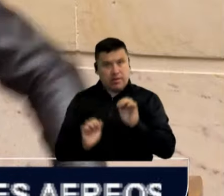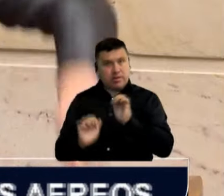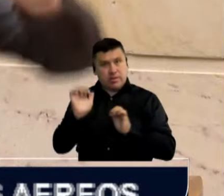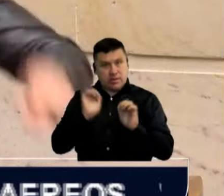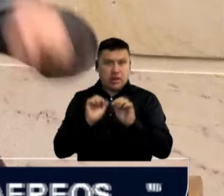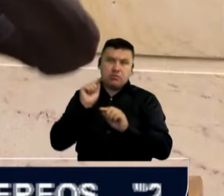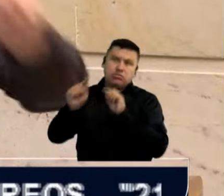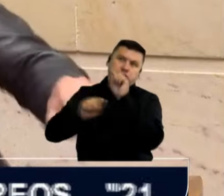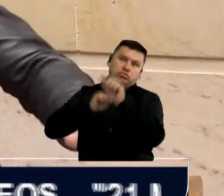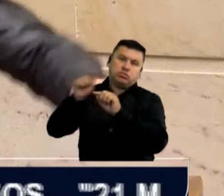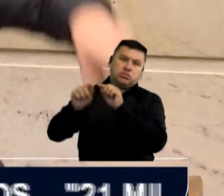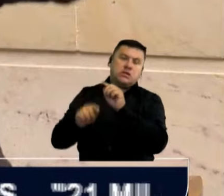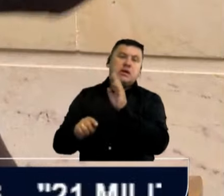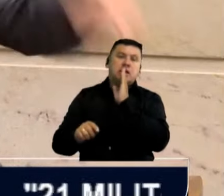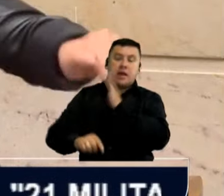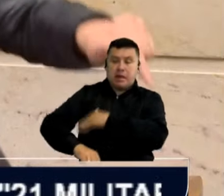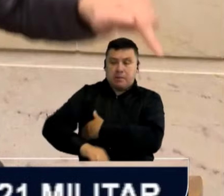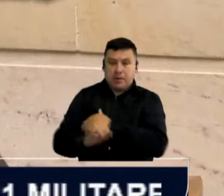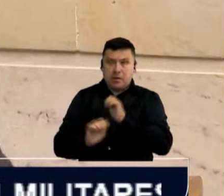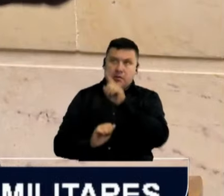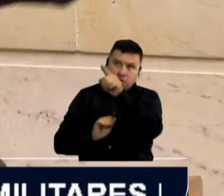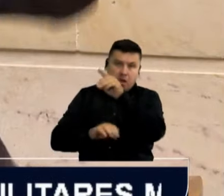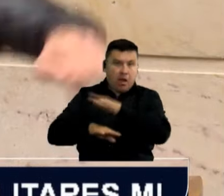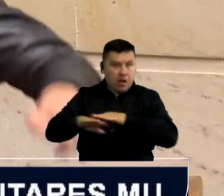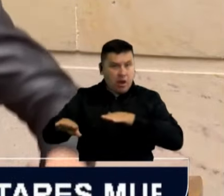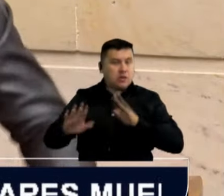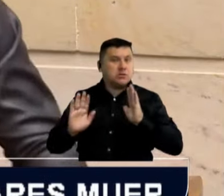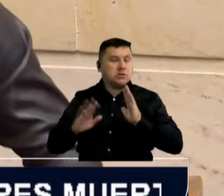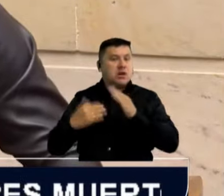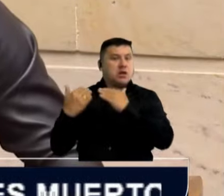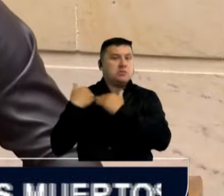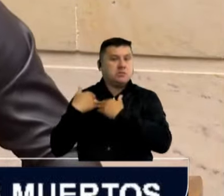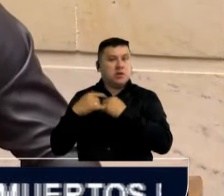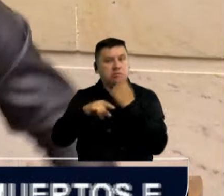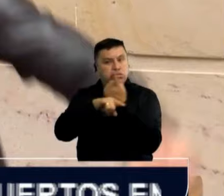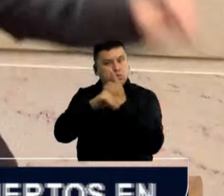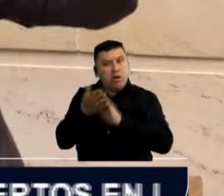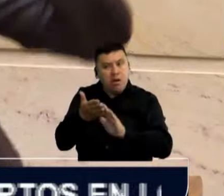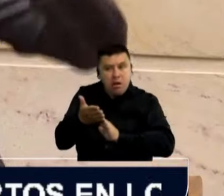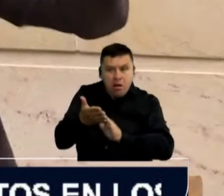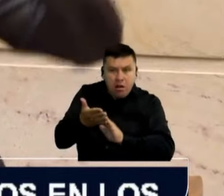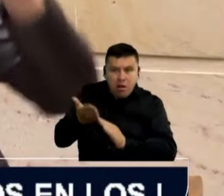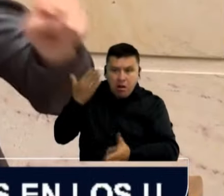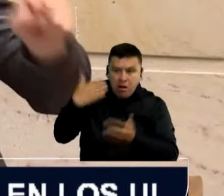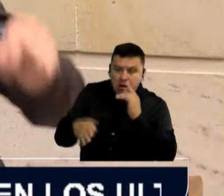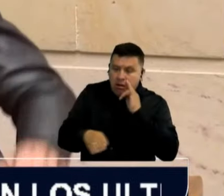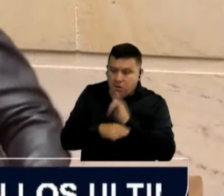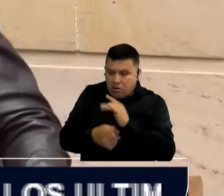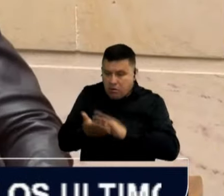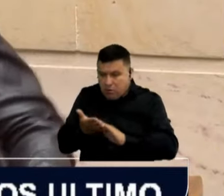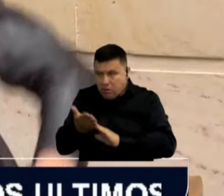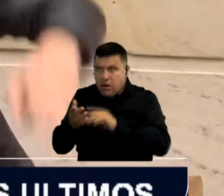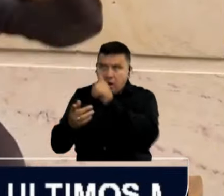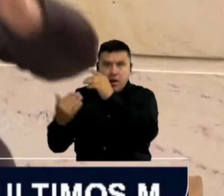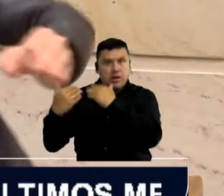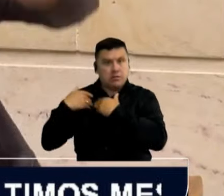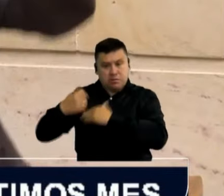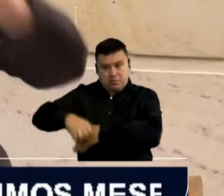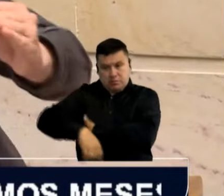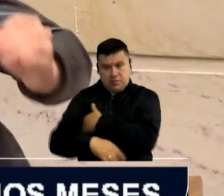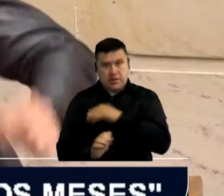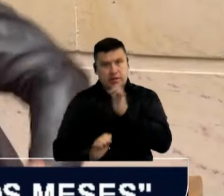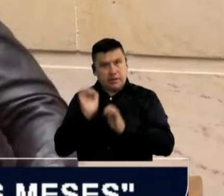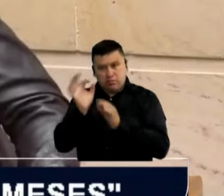censura. Él es responsable del mantenimiento de esas aeronaves. Él tiene la responsabilidad de la